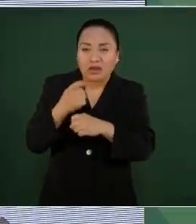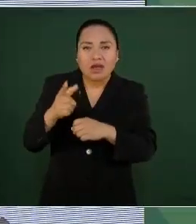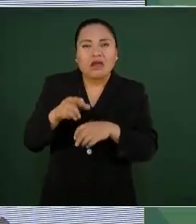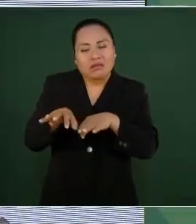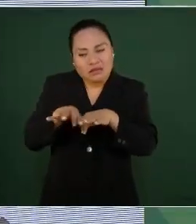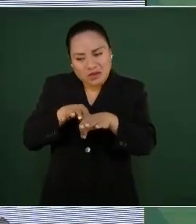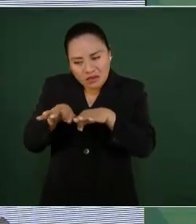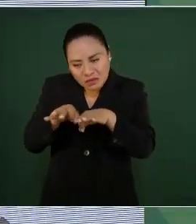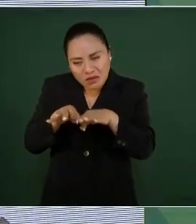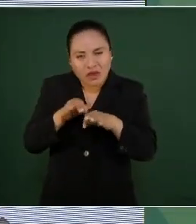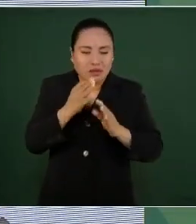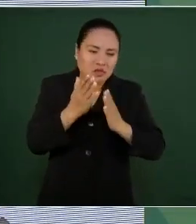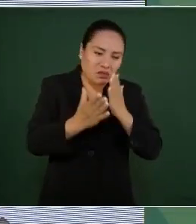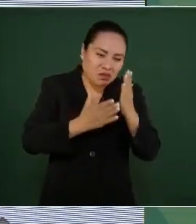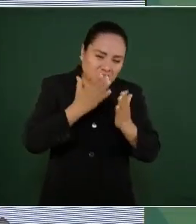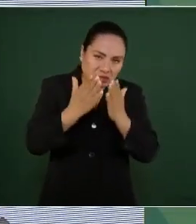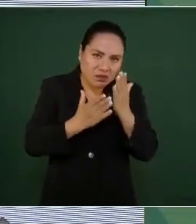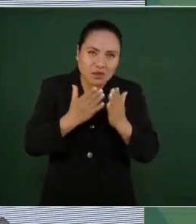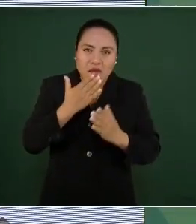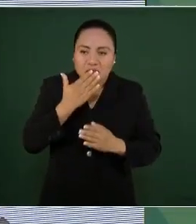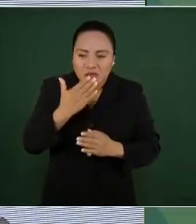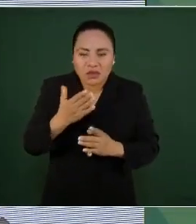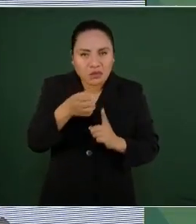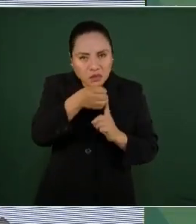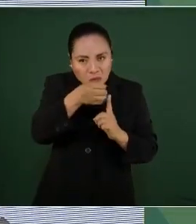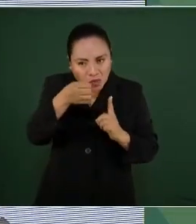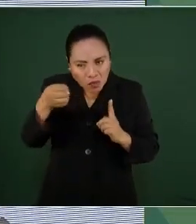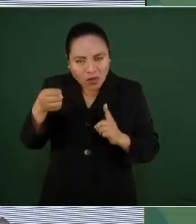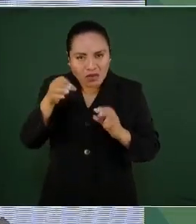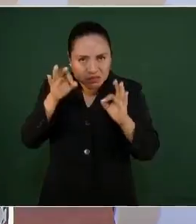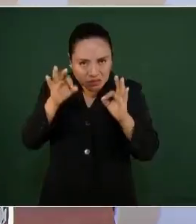trabajando honradamente en Estados Unidos,